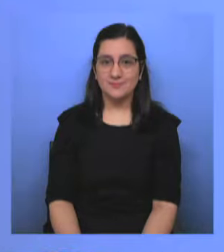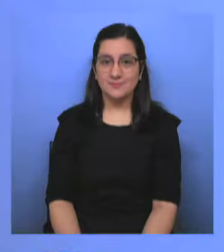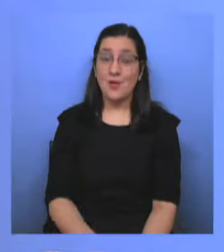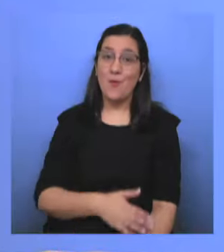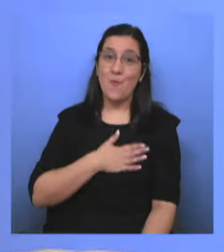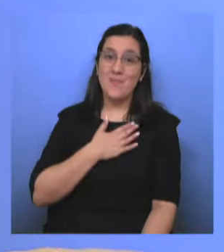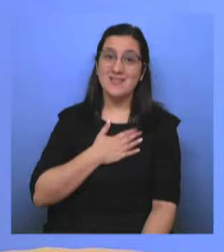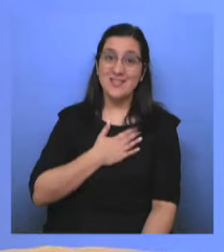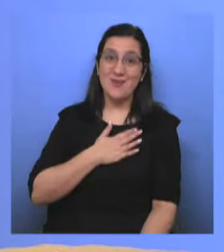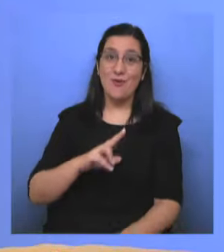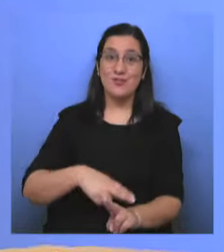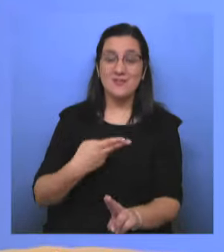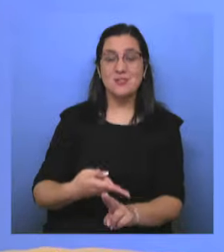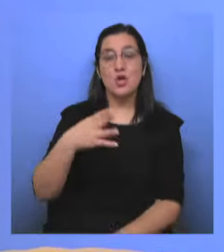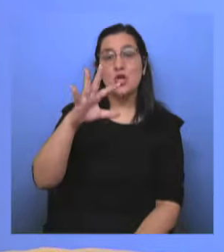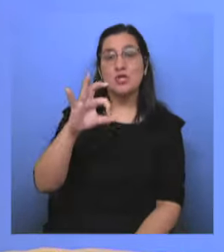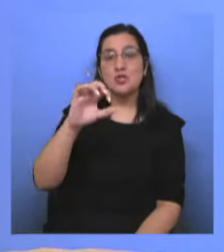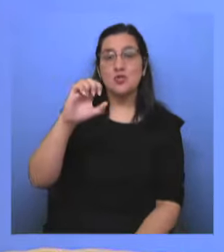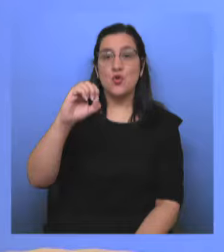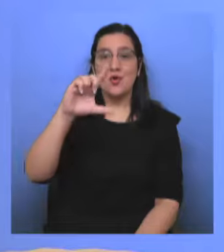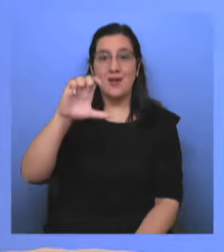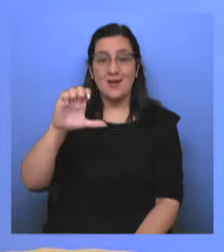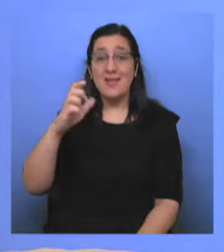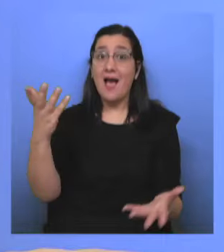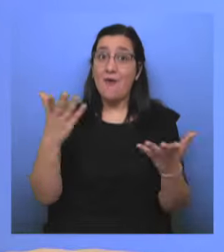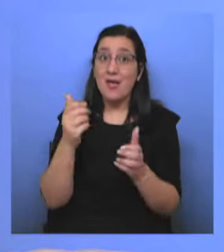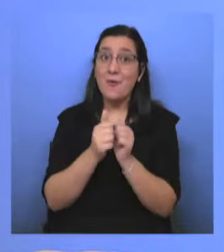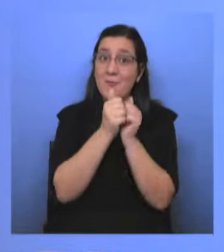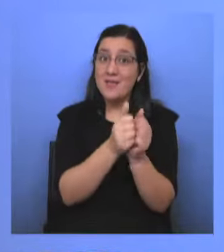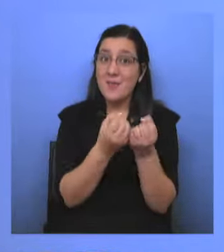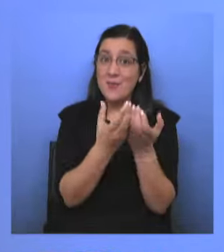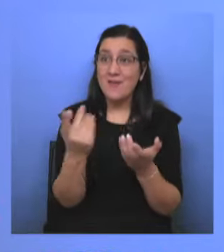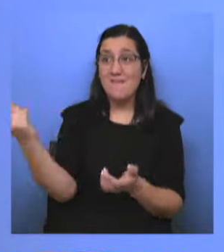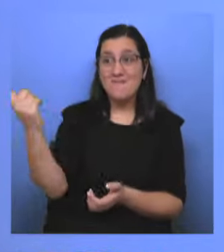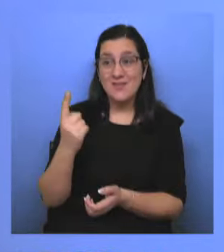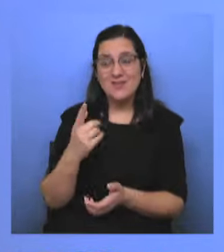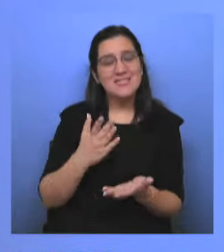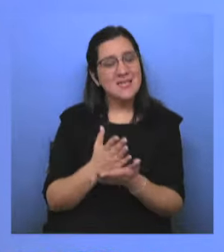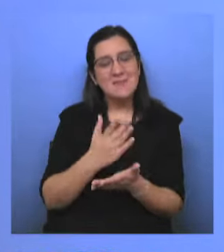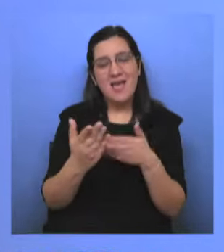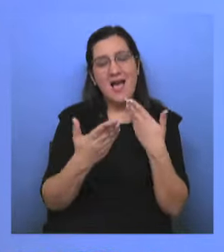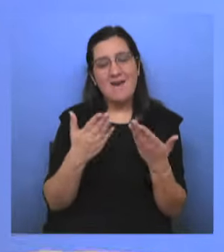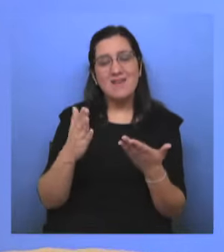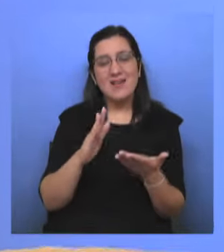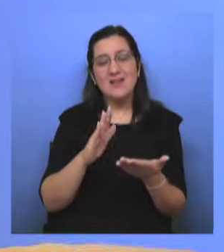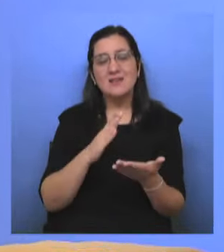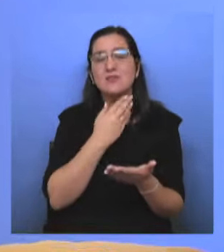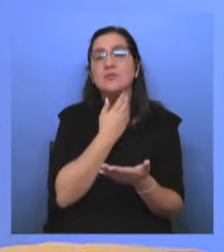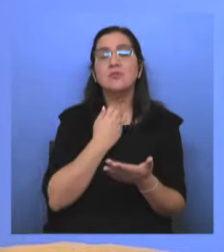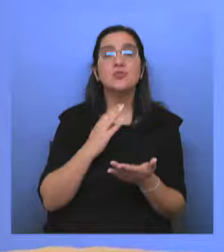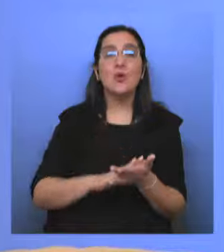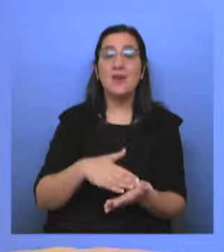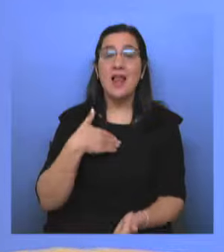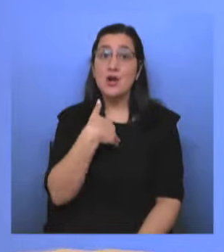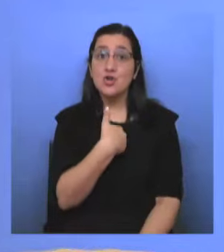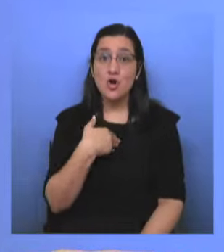qué placer tener otra vez a Sole acá. Y esta vez acompañada porque nos trajo, siempre habla y reivindica el rol de los agropecuarios y de las personas